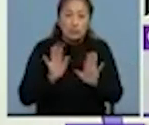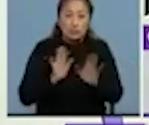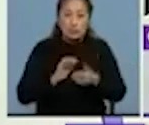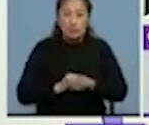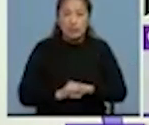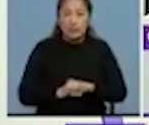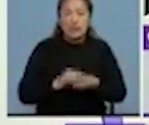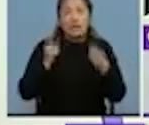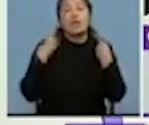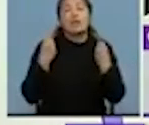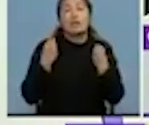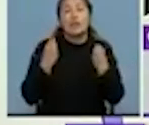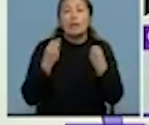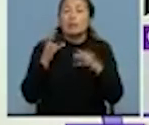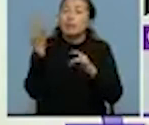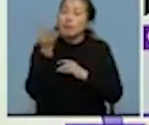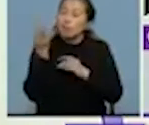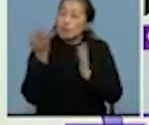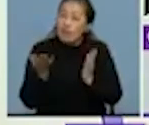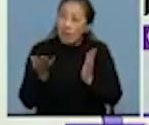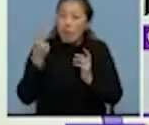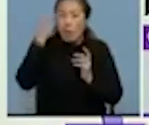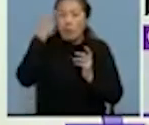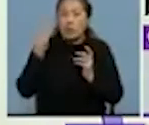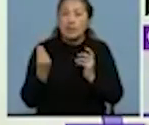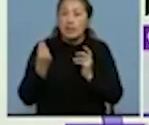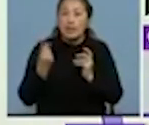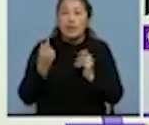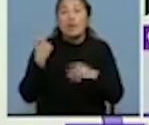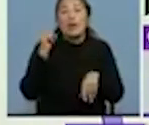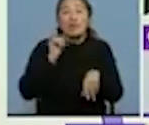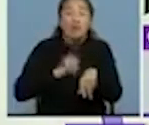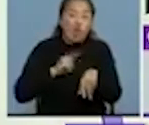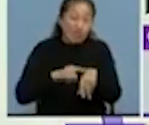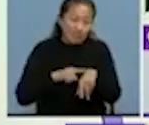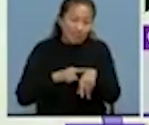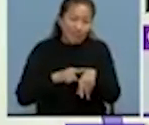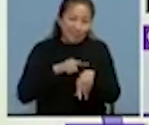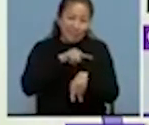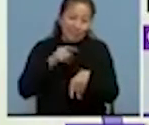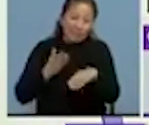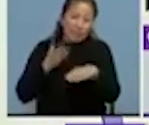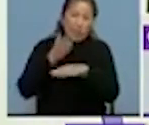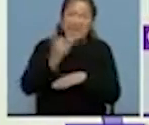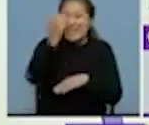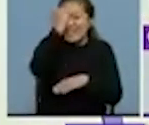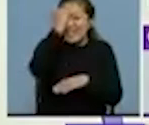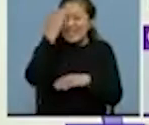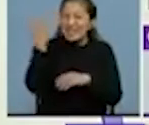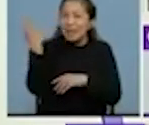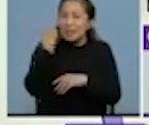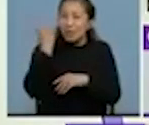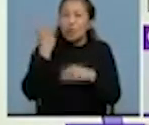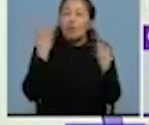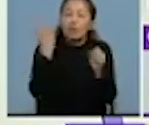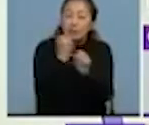Es bastante particular porque tenemos una hora para entrar y nos dan 15 minutos para trabajar. Ya